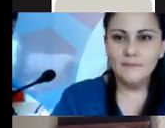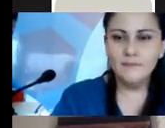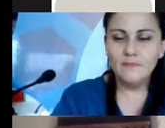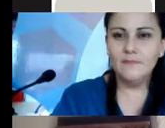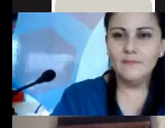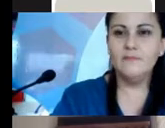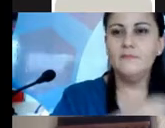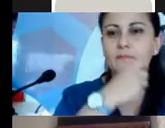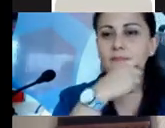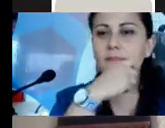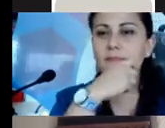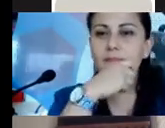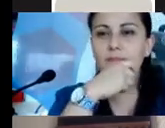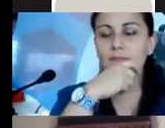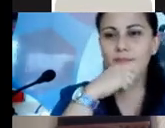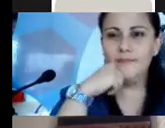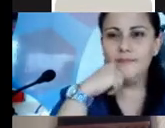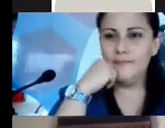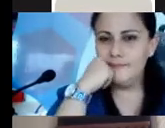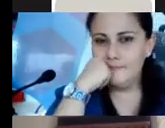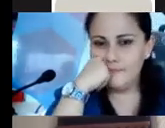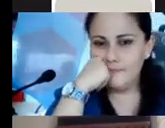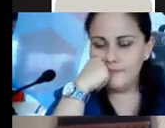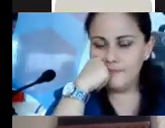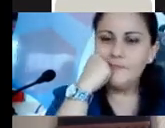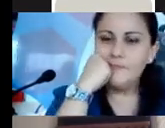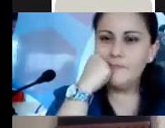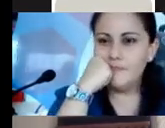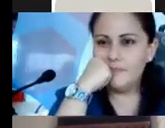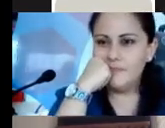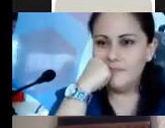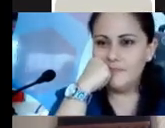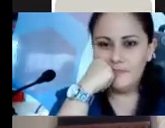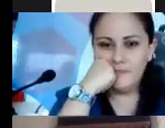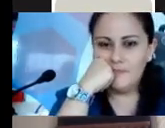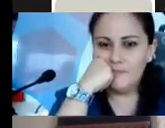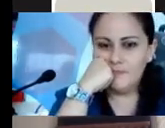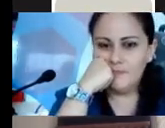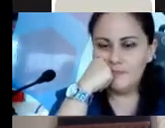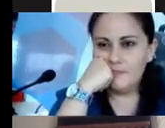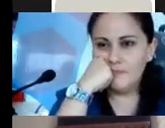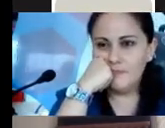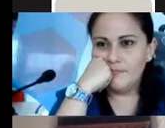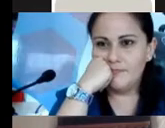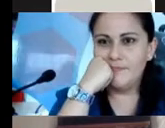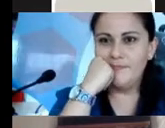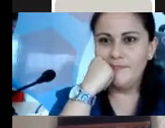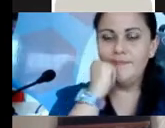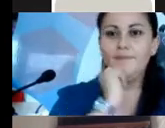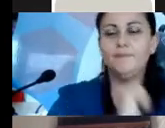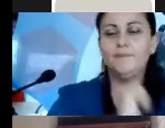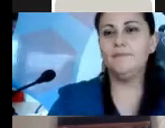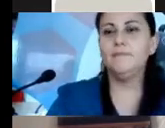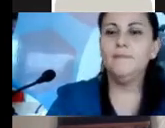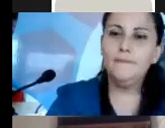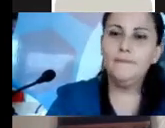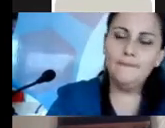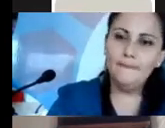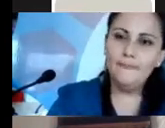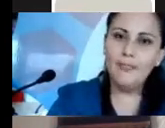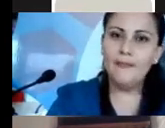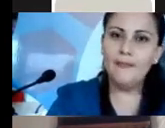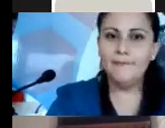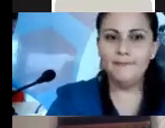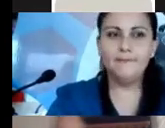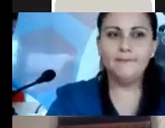a veces, después de comer al mediodía, una pequeña siesta, en vez de que la madre lo coloque en una cama, lo tire, digamos así, lo coloque, lo